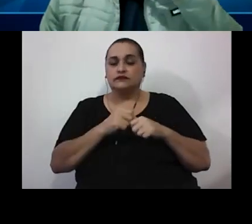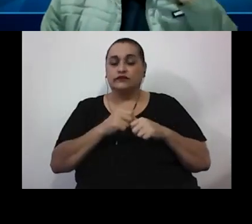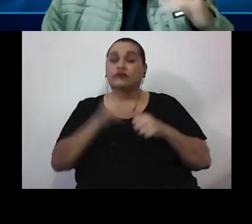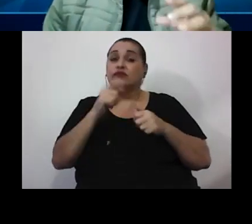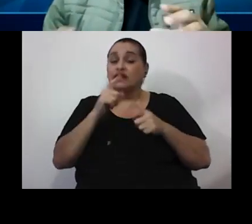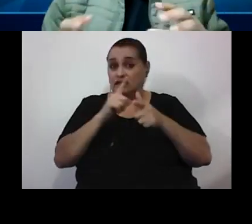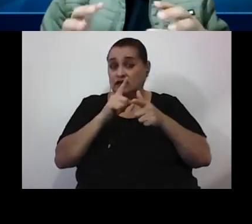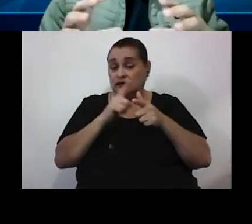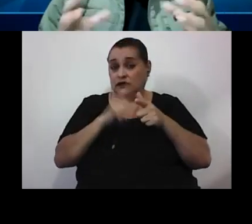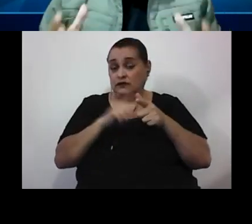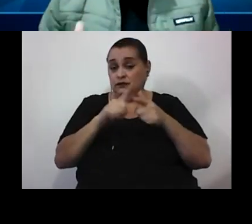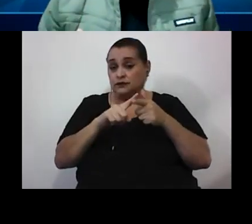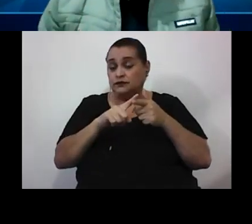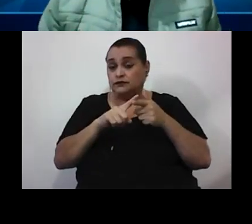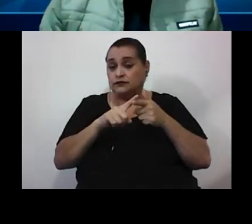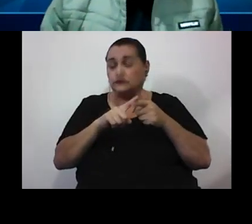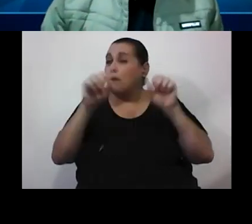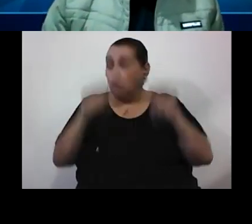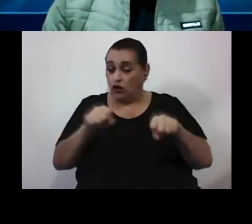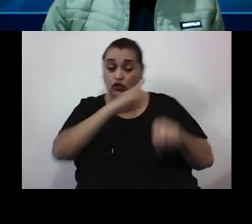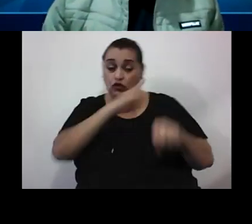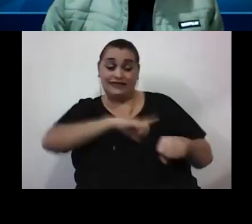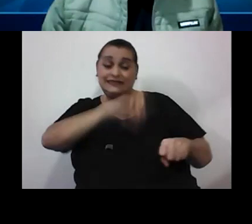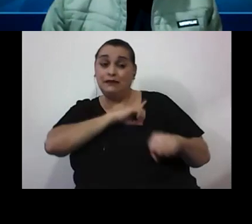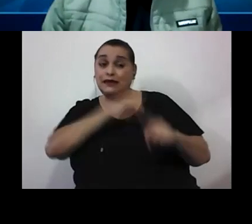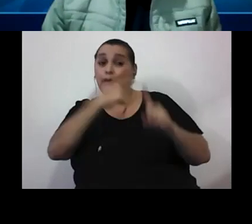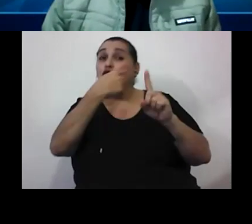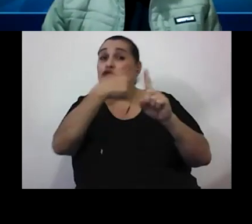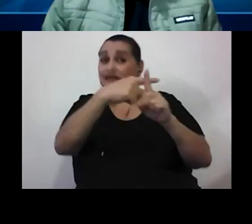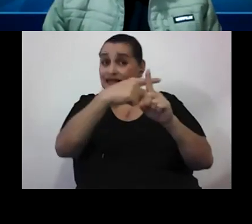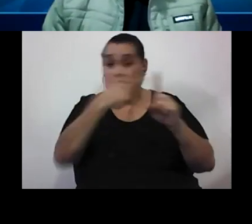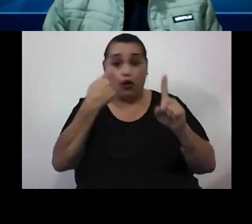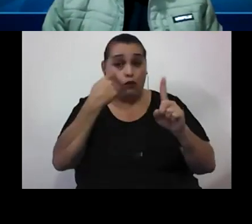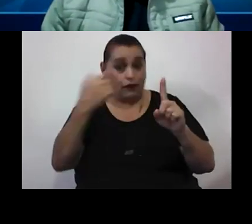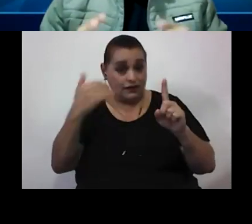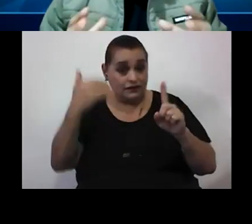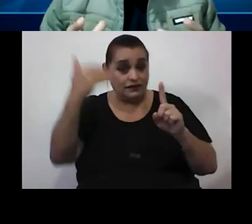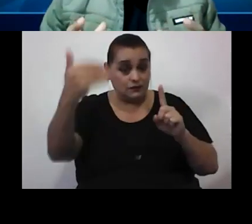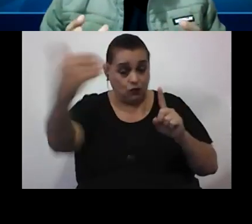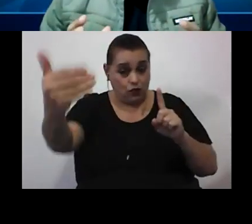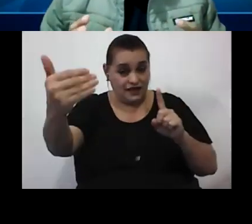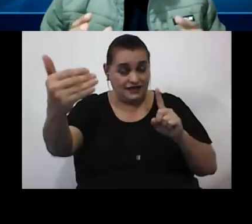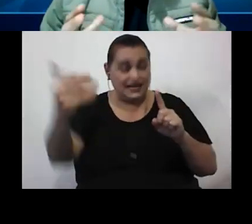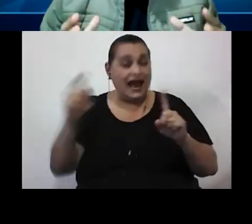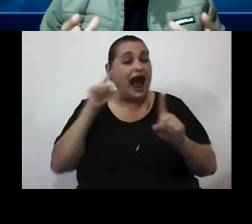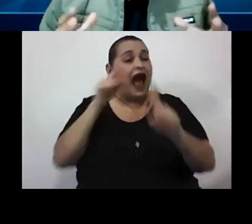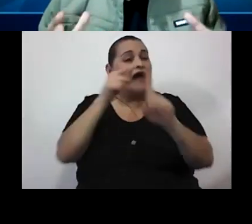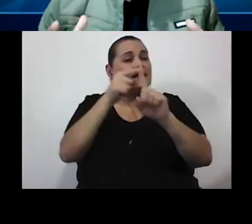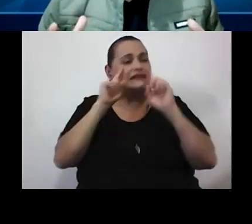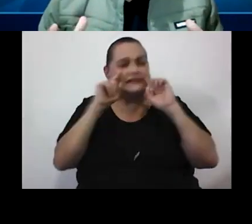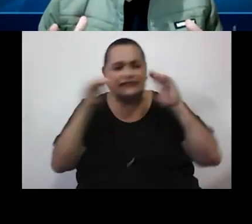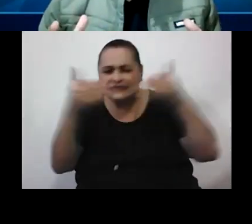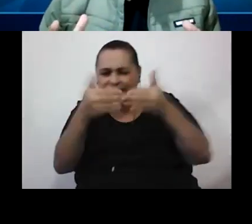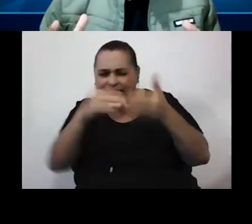Entonces, por eso la disciplina positiva, como van a ver más adelante, hasta se centra en los cuidados